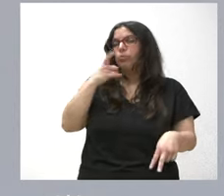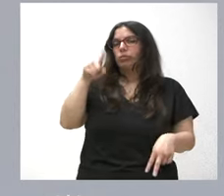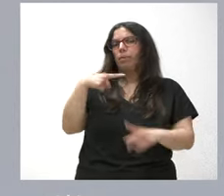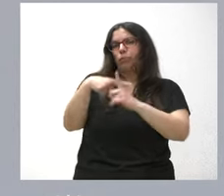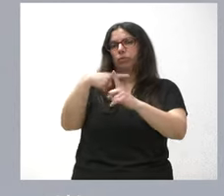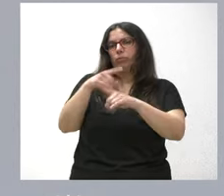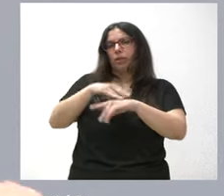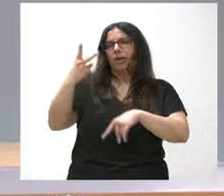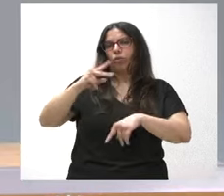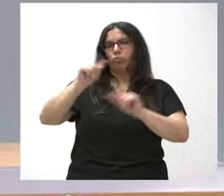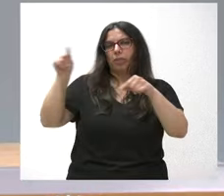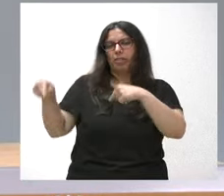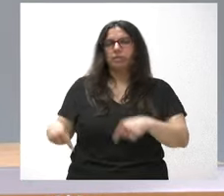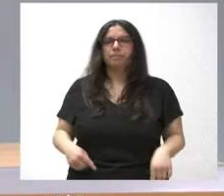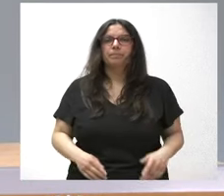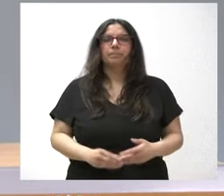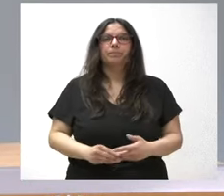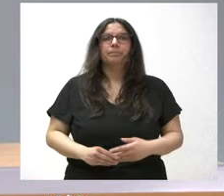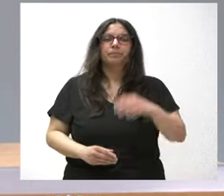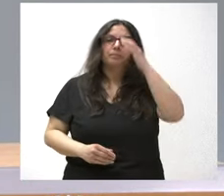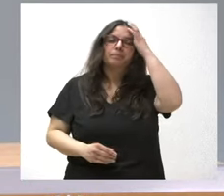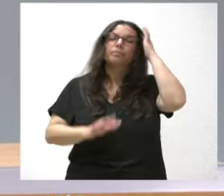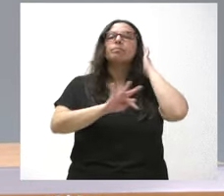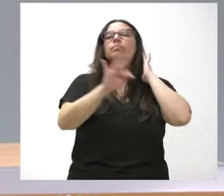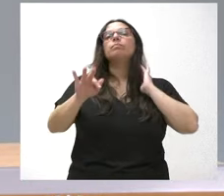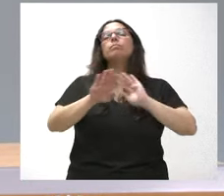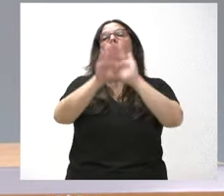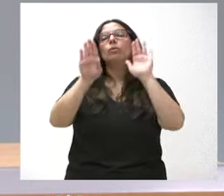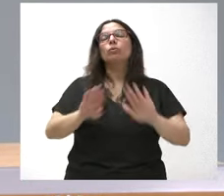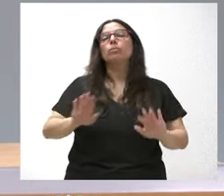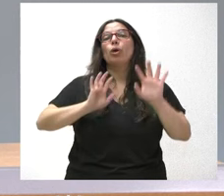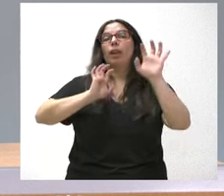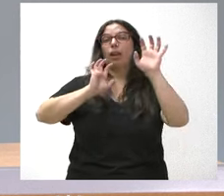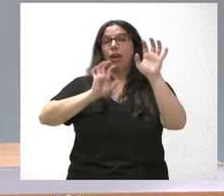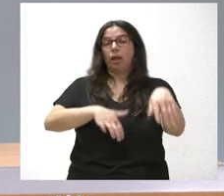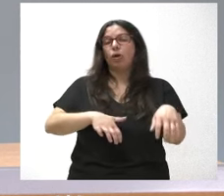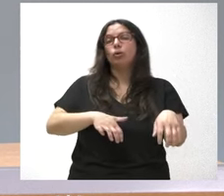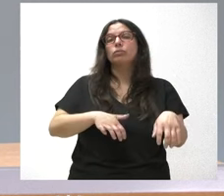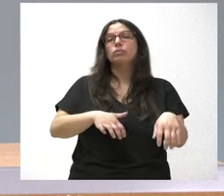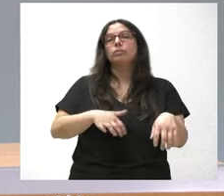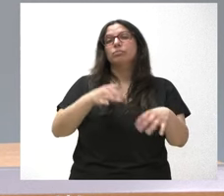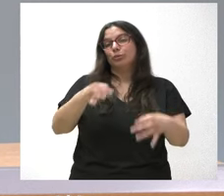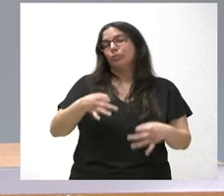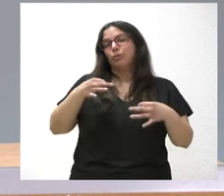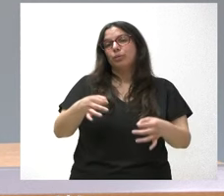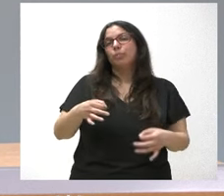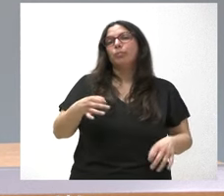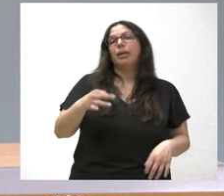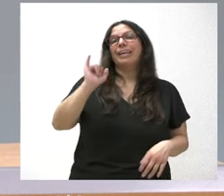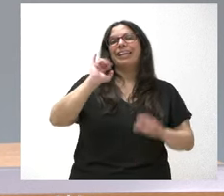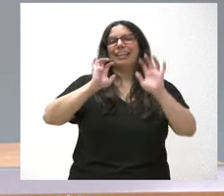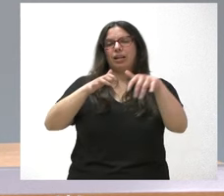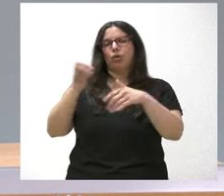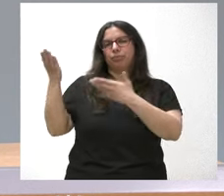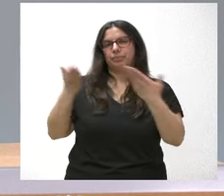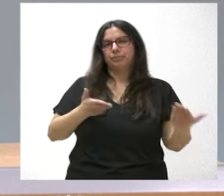para esas dos provincias. Pues vamos a cerrar este turno en León, donde está, como es habitual, Carlos Domínguez, de